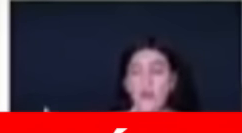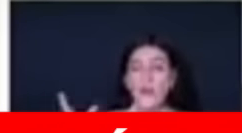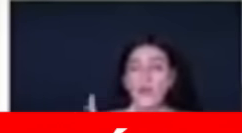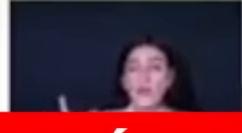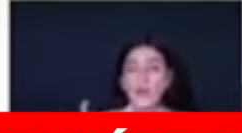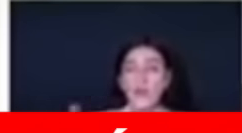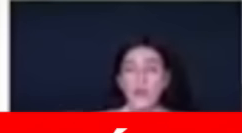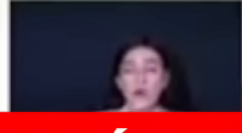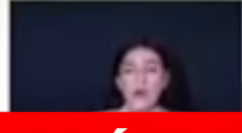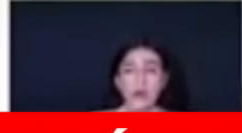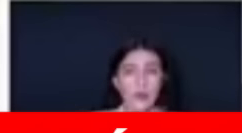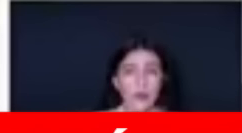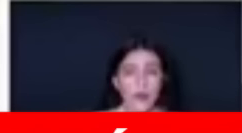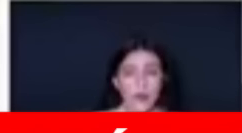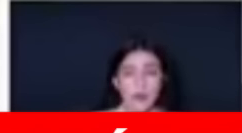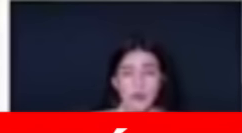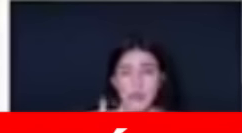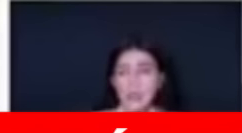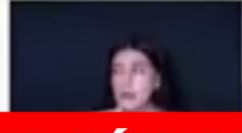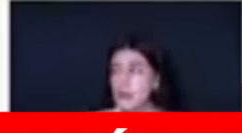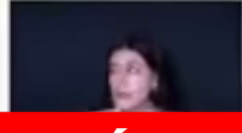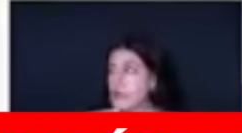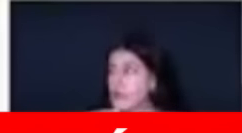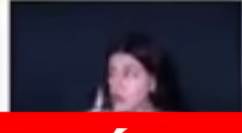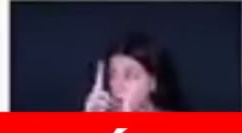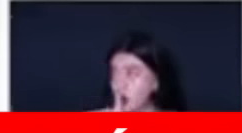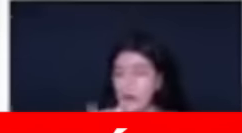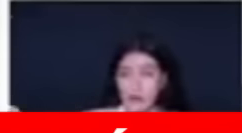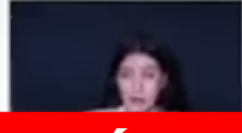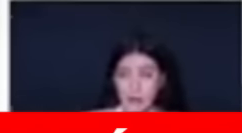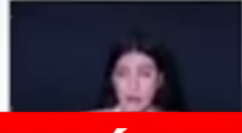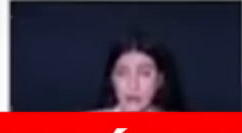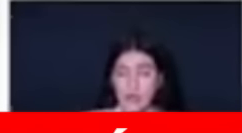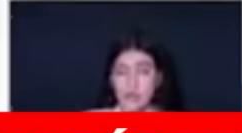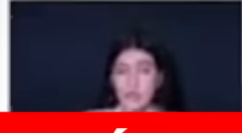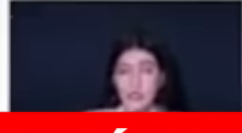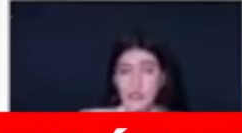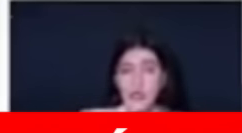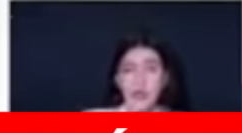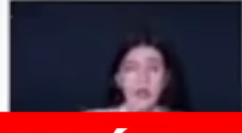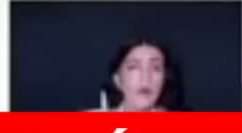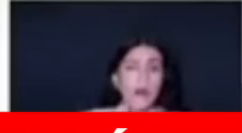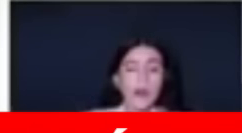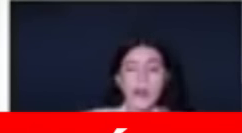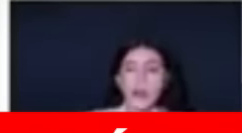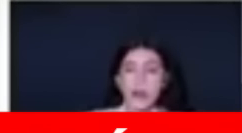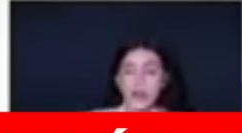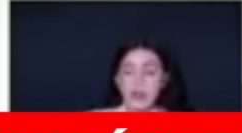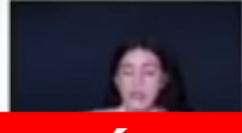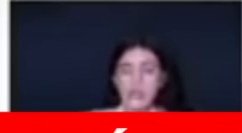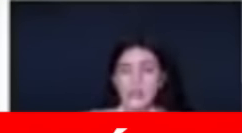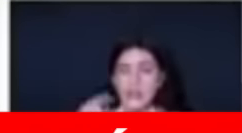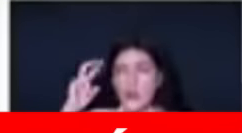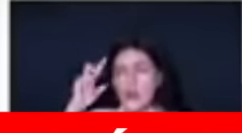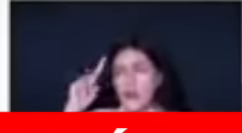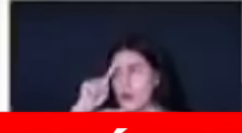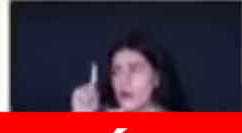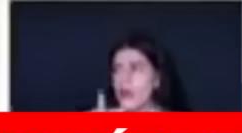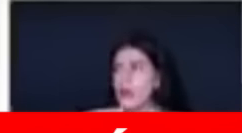Cuando los chihuahuenses me dieron el honor de gobernar este estado, pensé que la mejor manera de